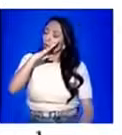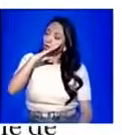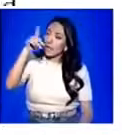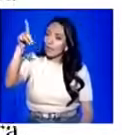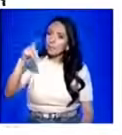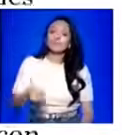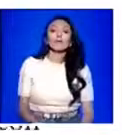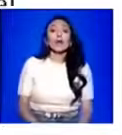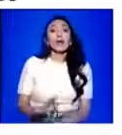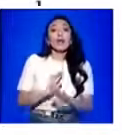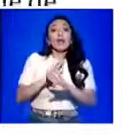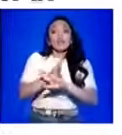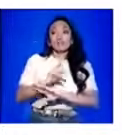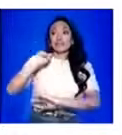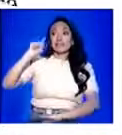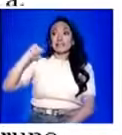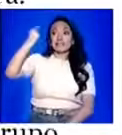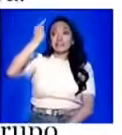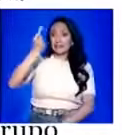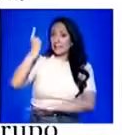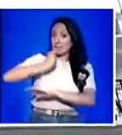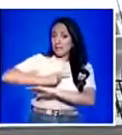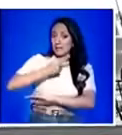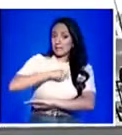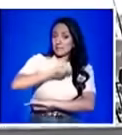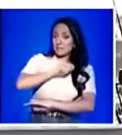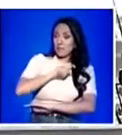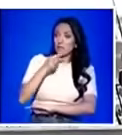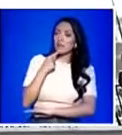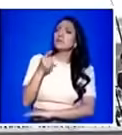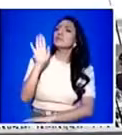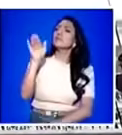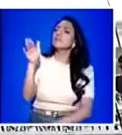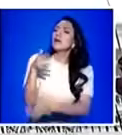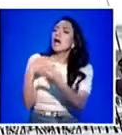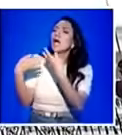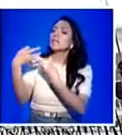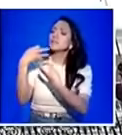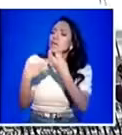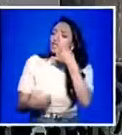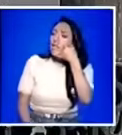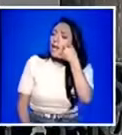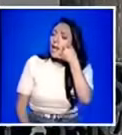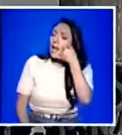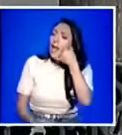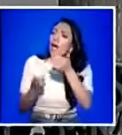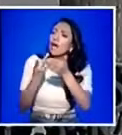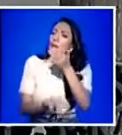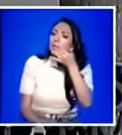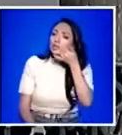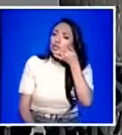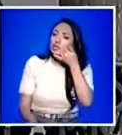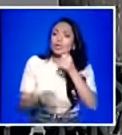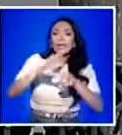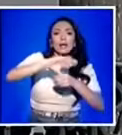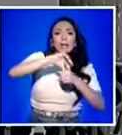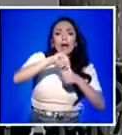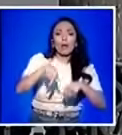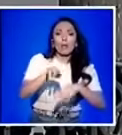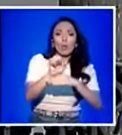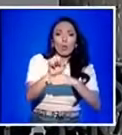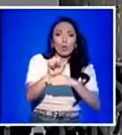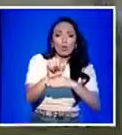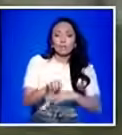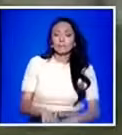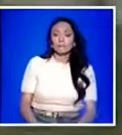desde el Ministerio de Relaciones Exteriores de España, pidieron explicaciones por vía telefónica de lo ocurrido a la Embajada de Ecuador.